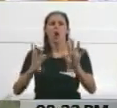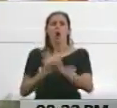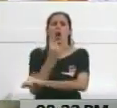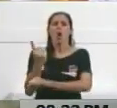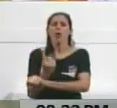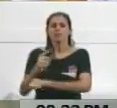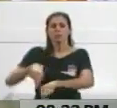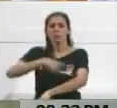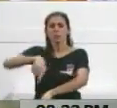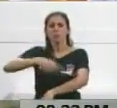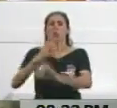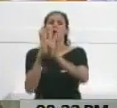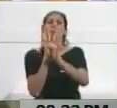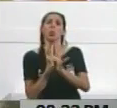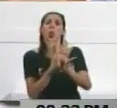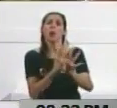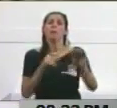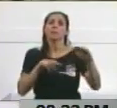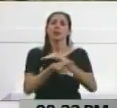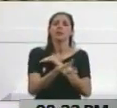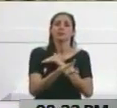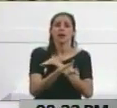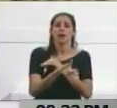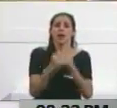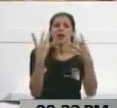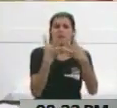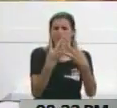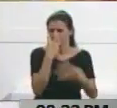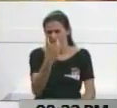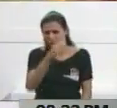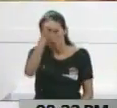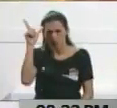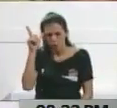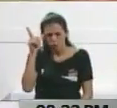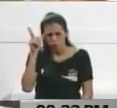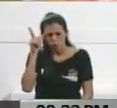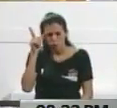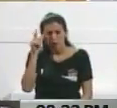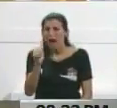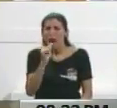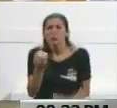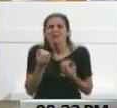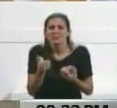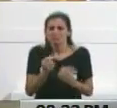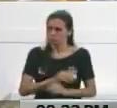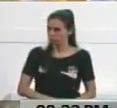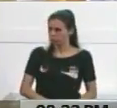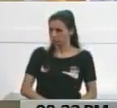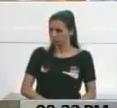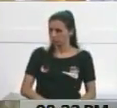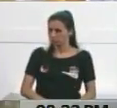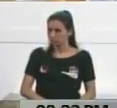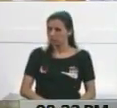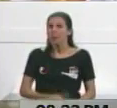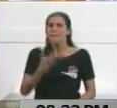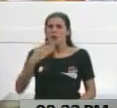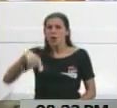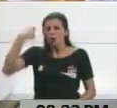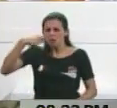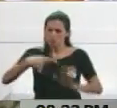sin darle agua. Dice Ramos Aluc, no sé por qué no graban eso, ¿verdad? Para que lo pasen ante el